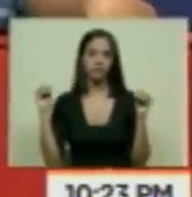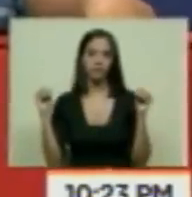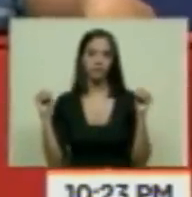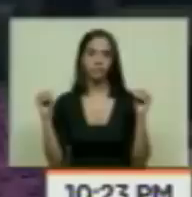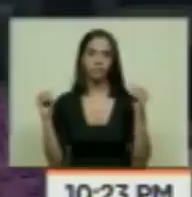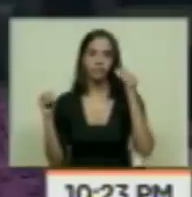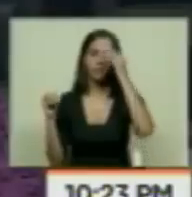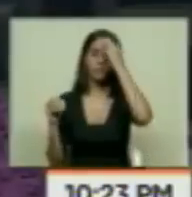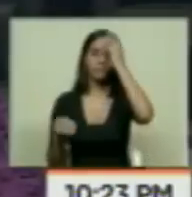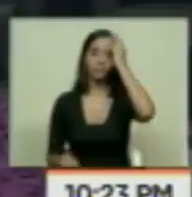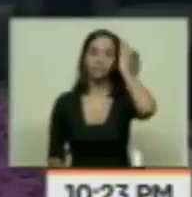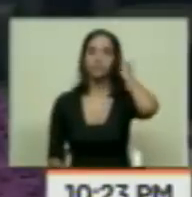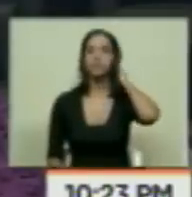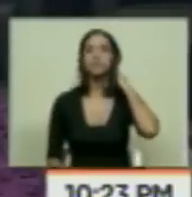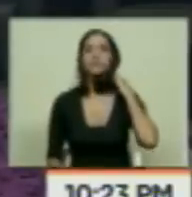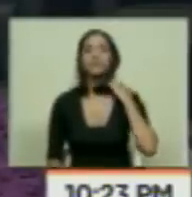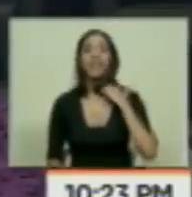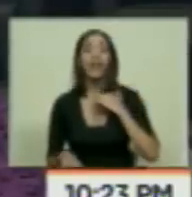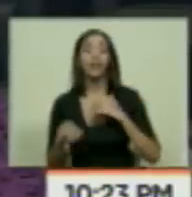Mira, el medio.